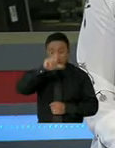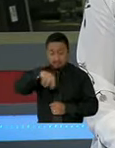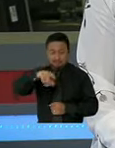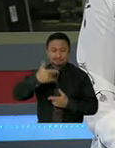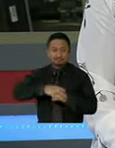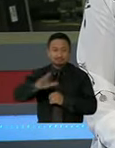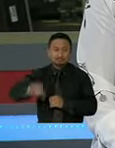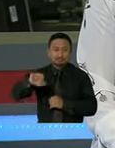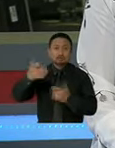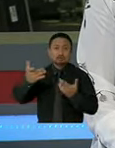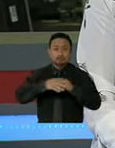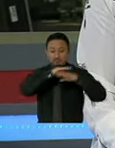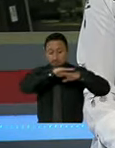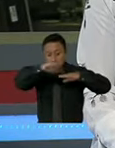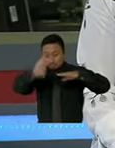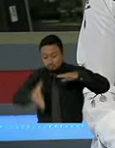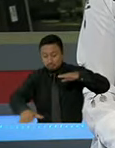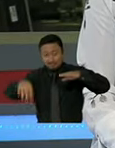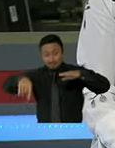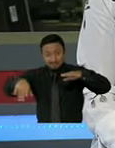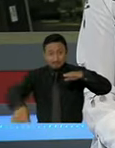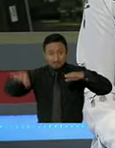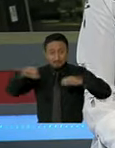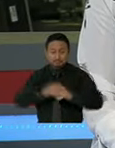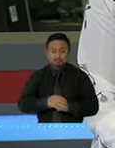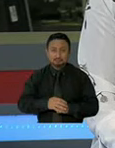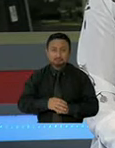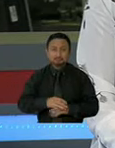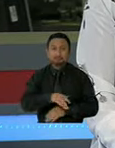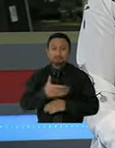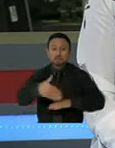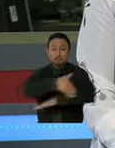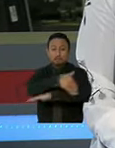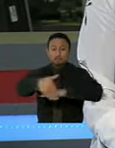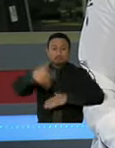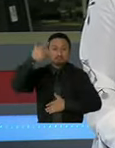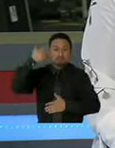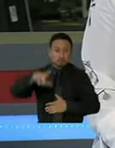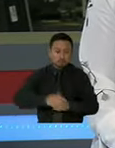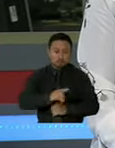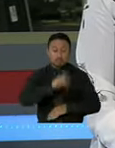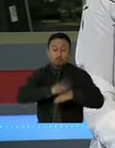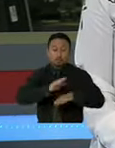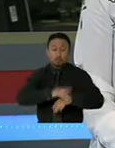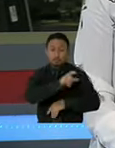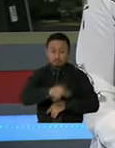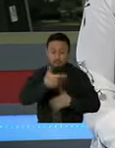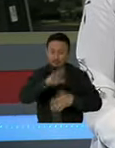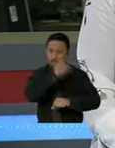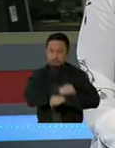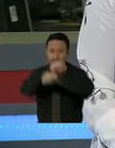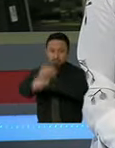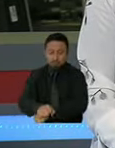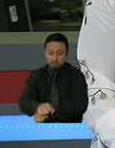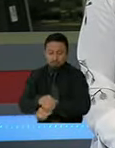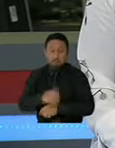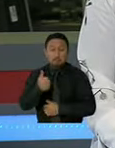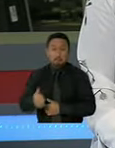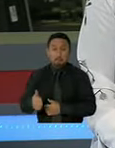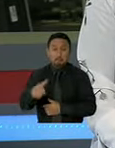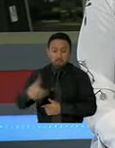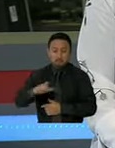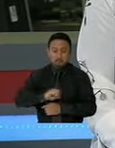encontrado en una quebrada en la vía que conduce a Chuquidibamba. El presunto responsable del crimen fue detenido. Aparentemente el